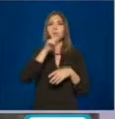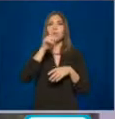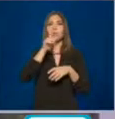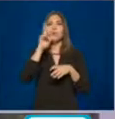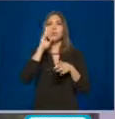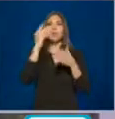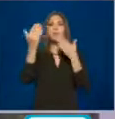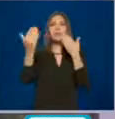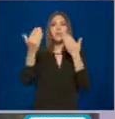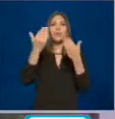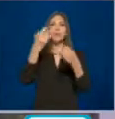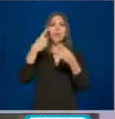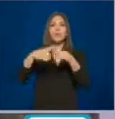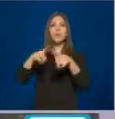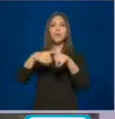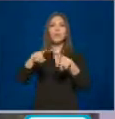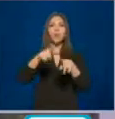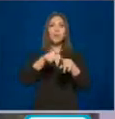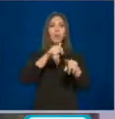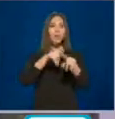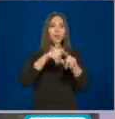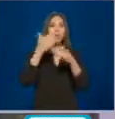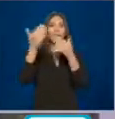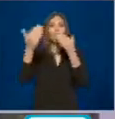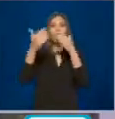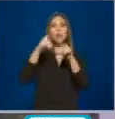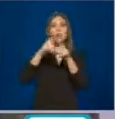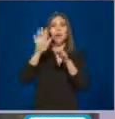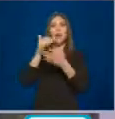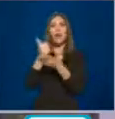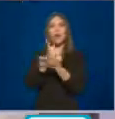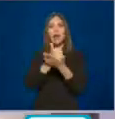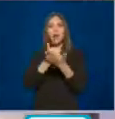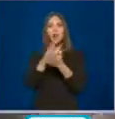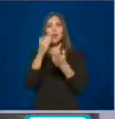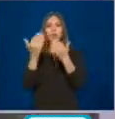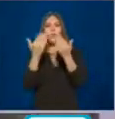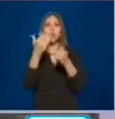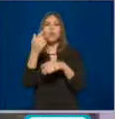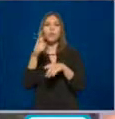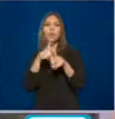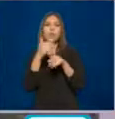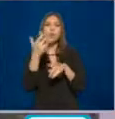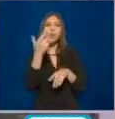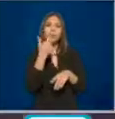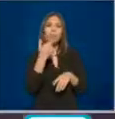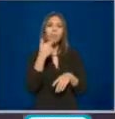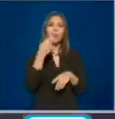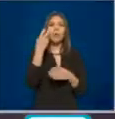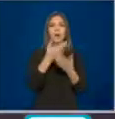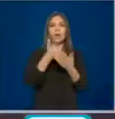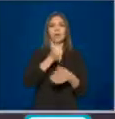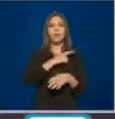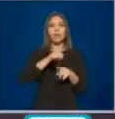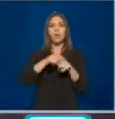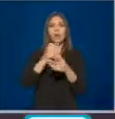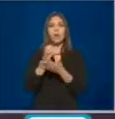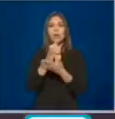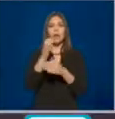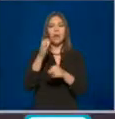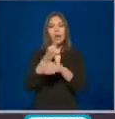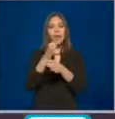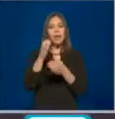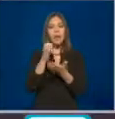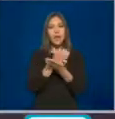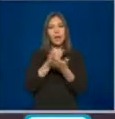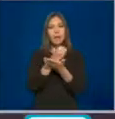de diferentes tonos. Puede tener reflejos azulados, puede tener reflejos rojizos. Y, por ejemplo, a mí me encanta este castaño porque es